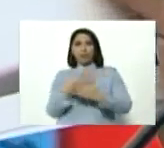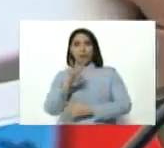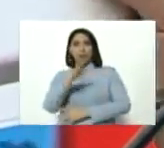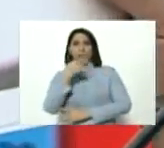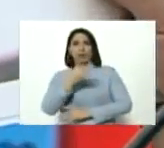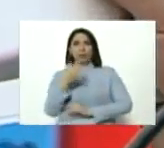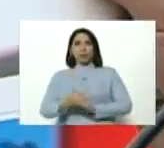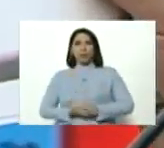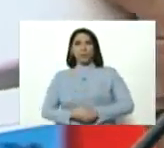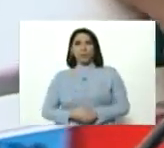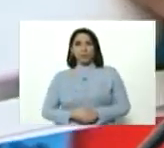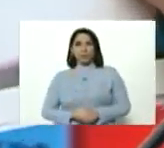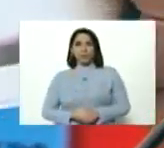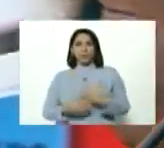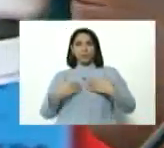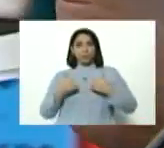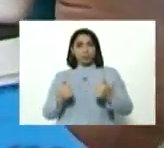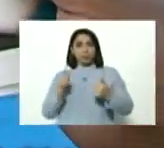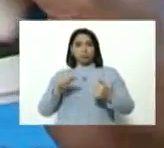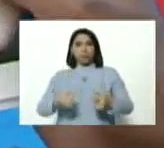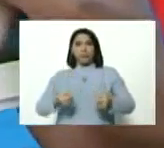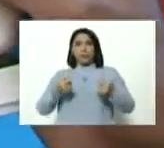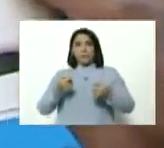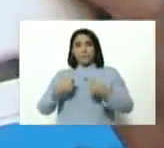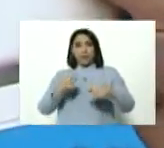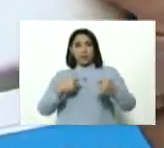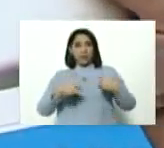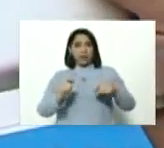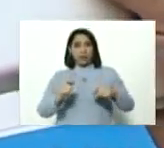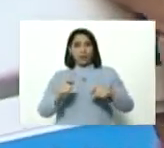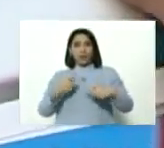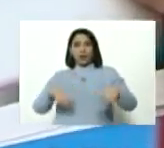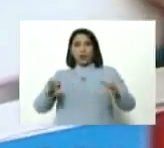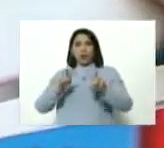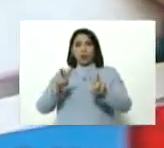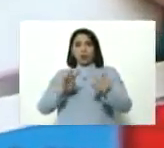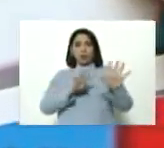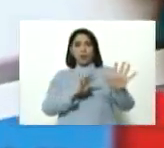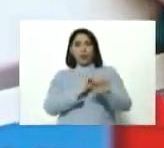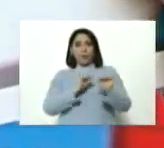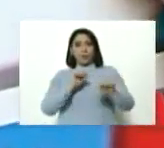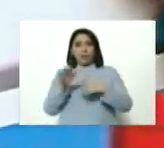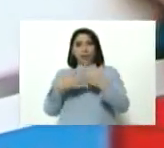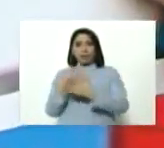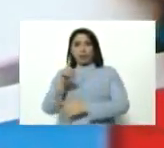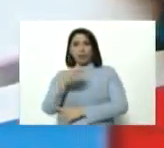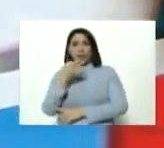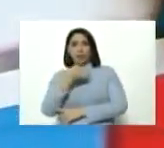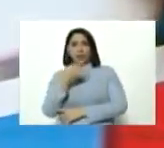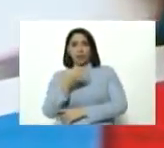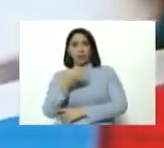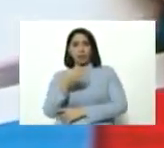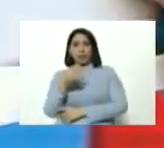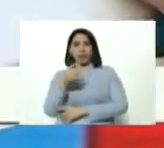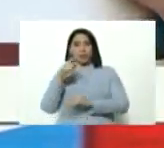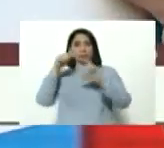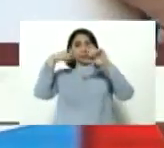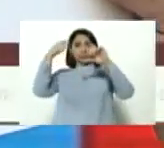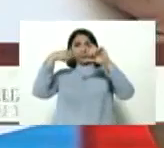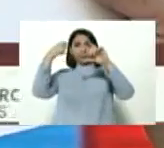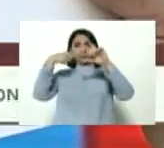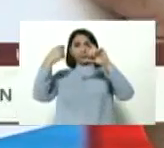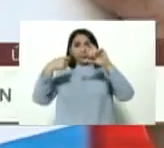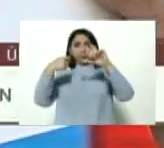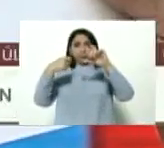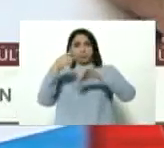tarde, seguros y mercados de valores, 9 de la mañana a 1 de la tarde, autocines, 7